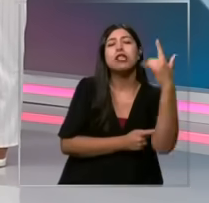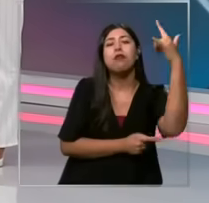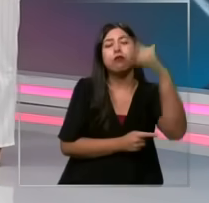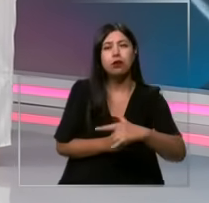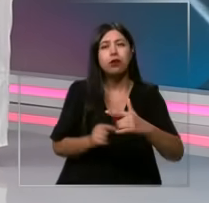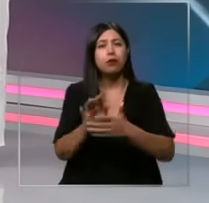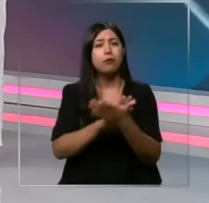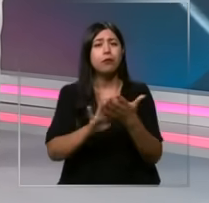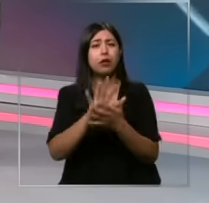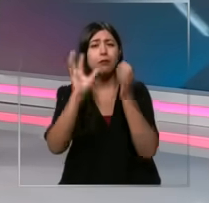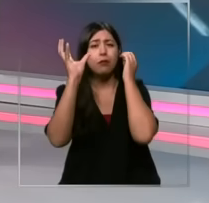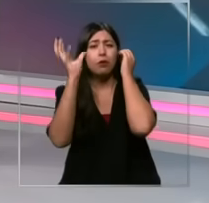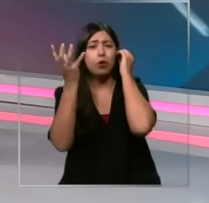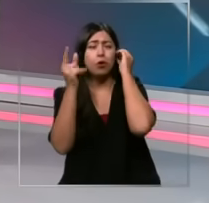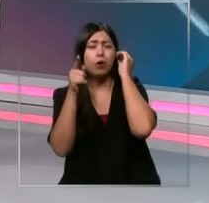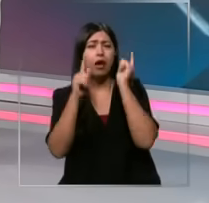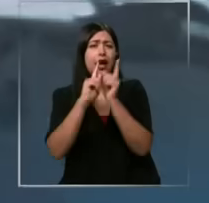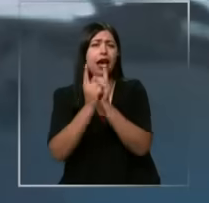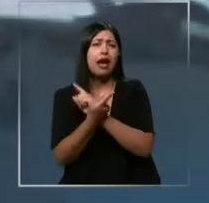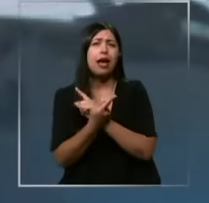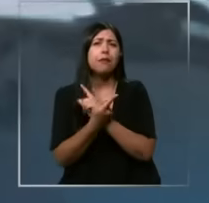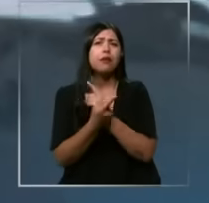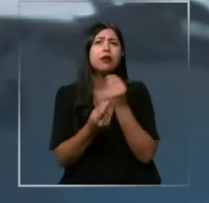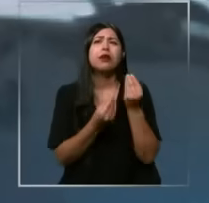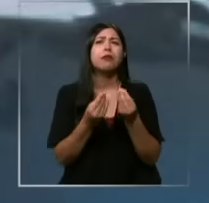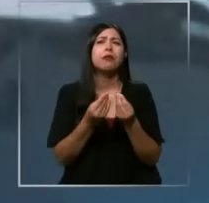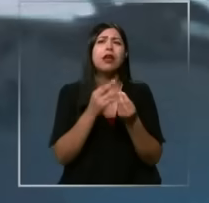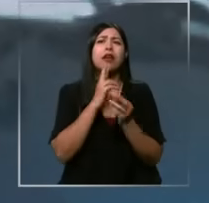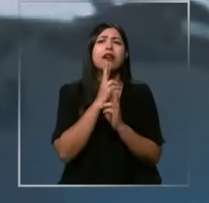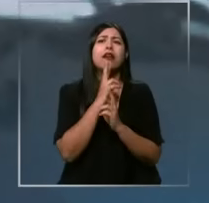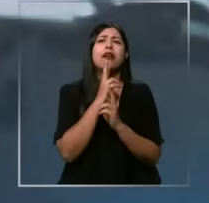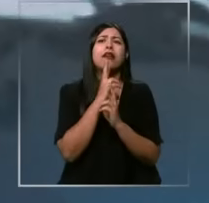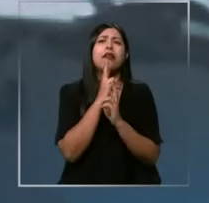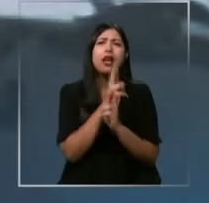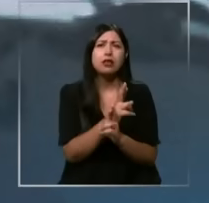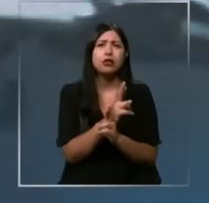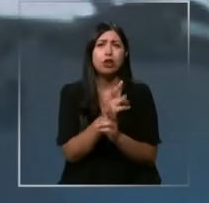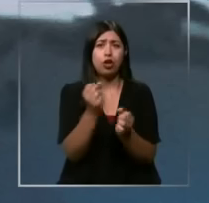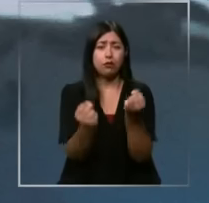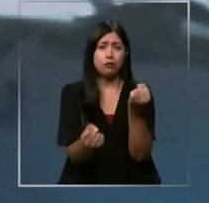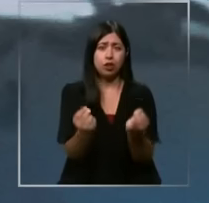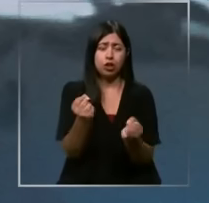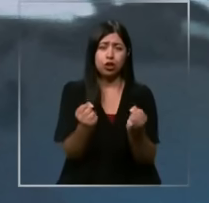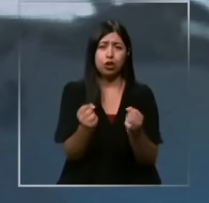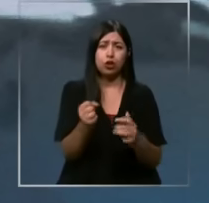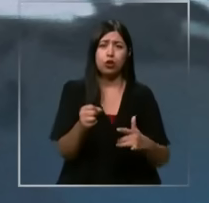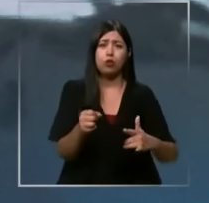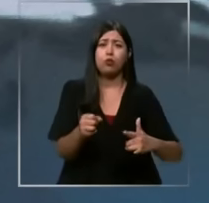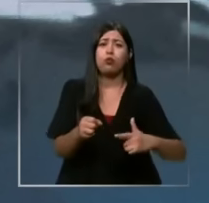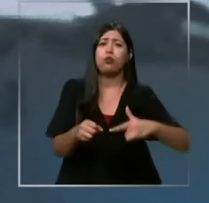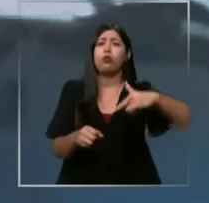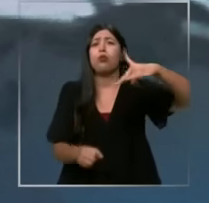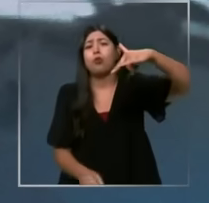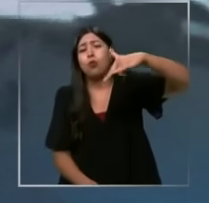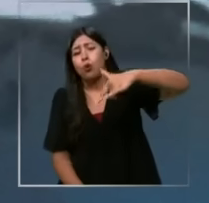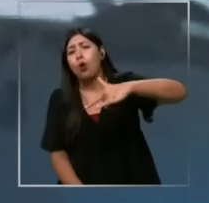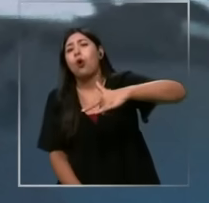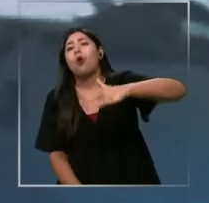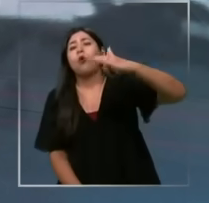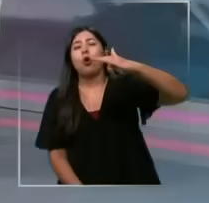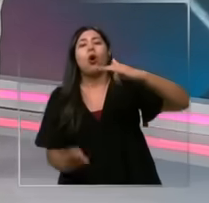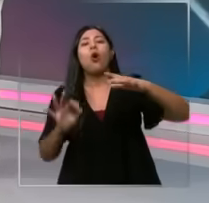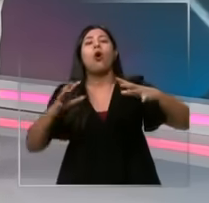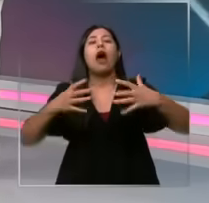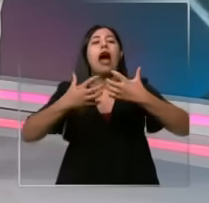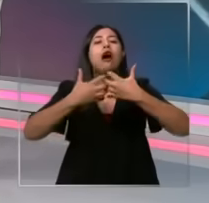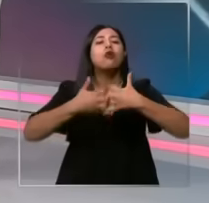por ejemplo, en la dirección del viento, ¿cuál es la reacción? ¿Tiene que haber una reacción que haga el piloto para volver a tomar sustentabilidad, o automáticamente debería